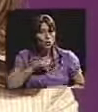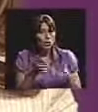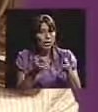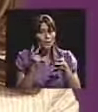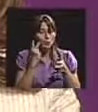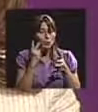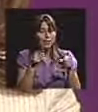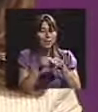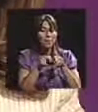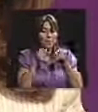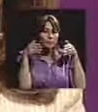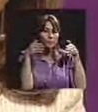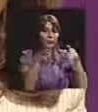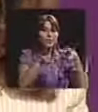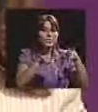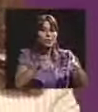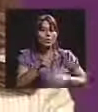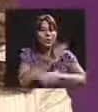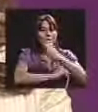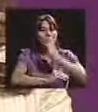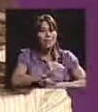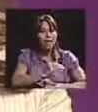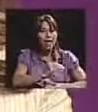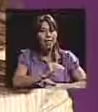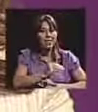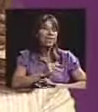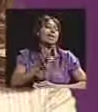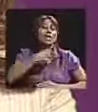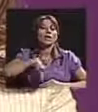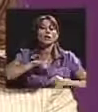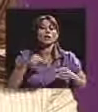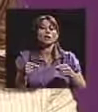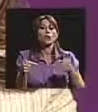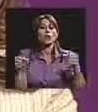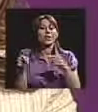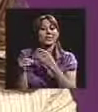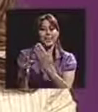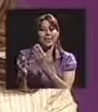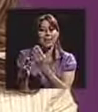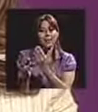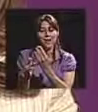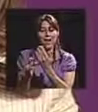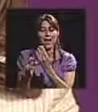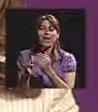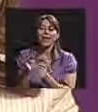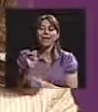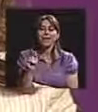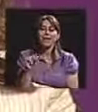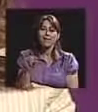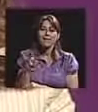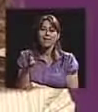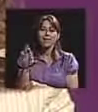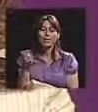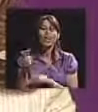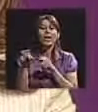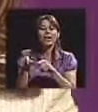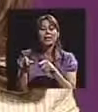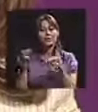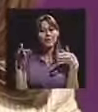discapacidad también, quienes adversamos la técnica, sabemos que la técnica como tal se presta para lo que es